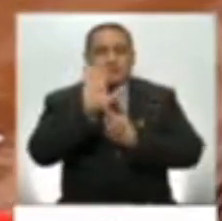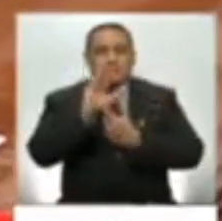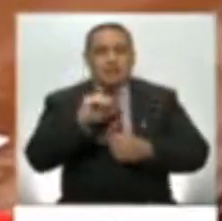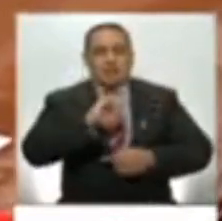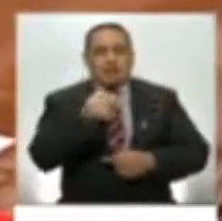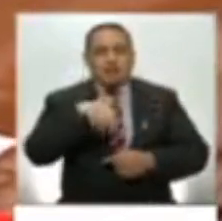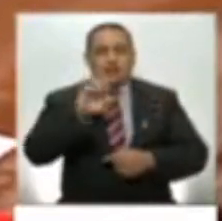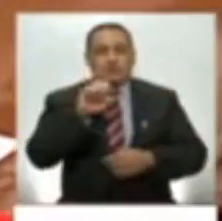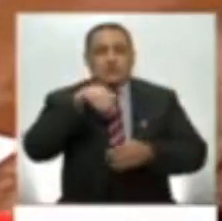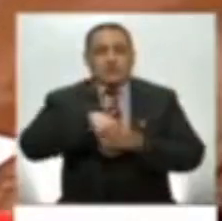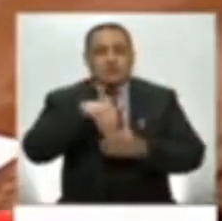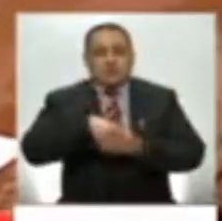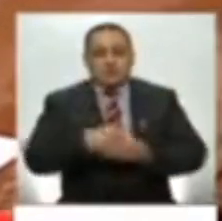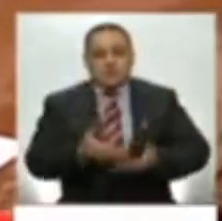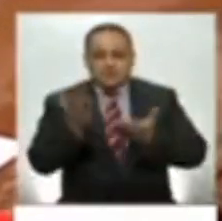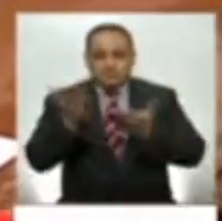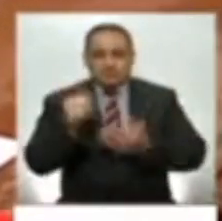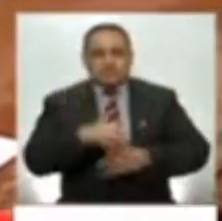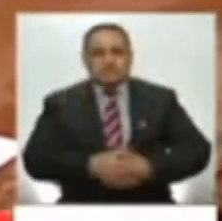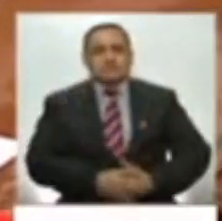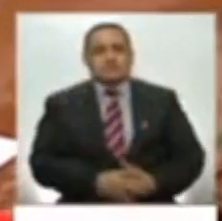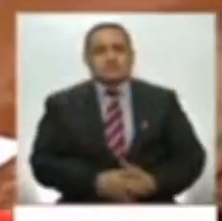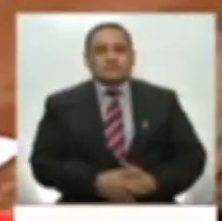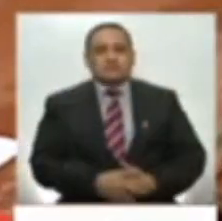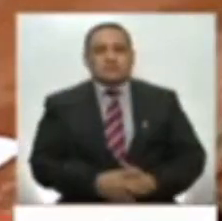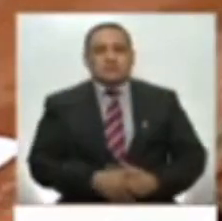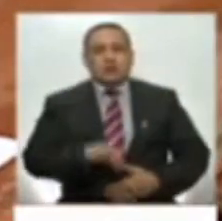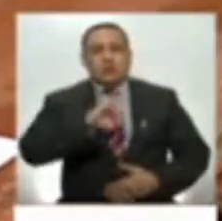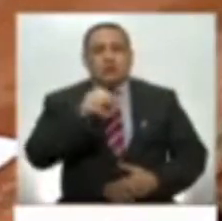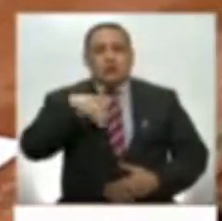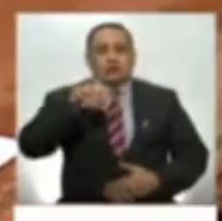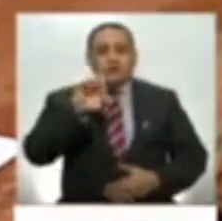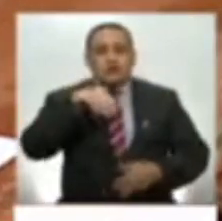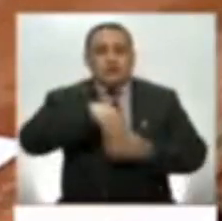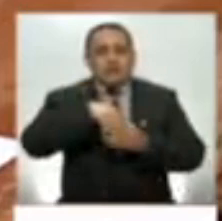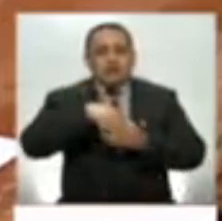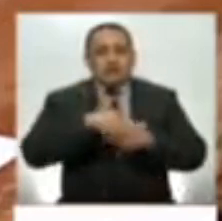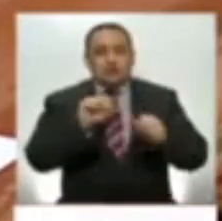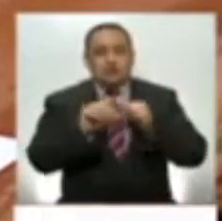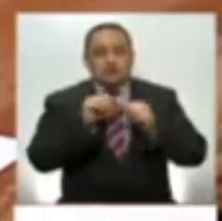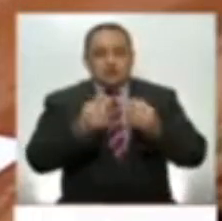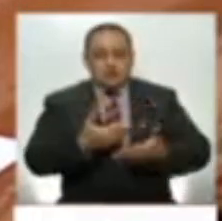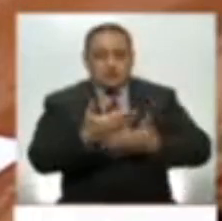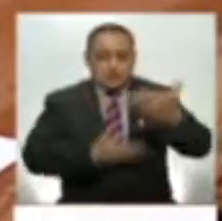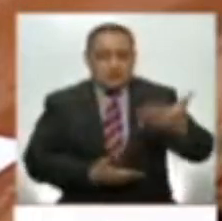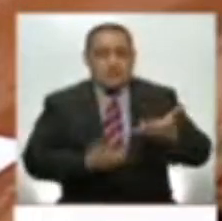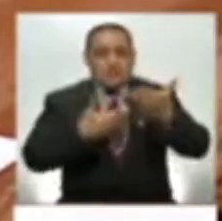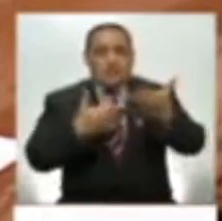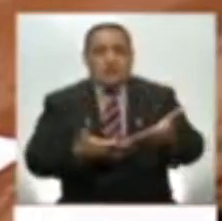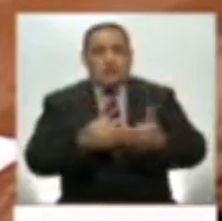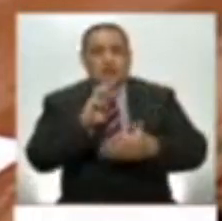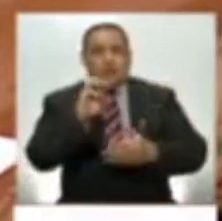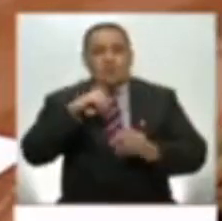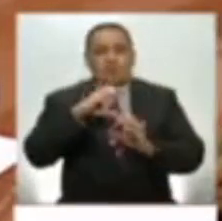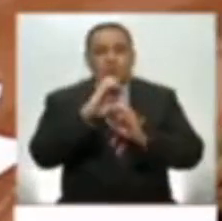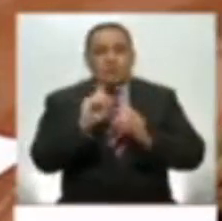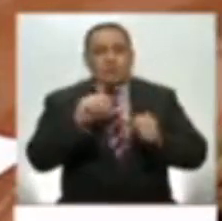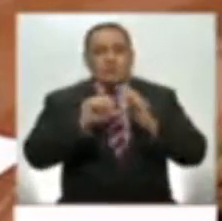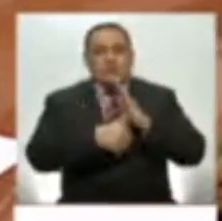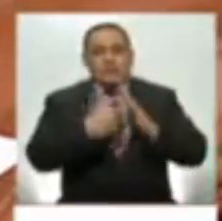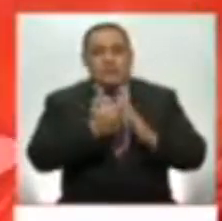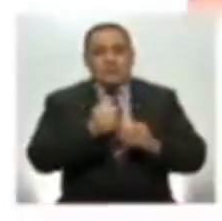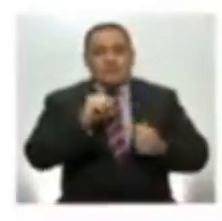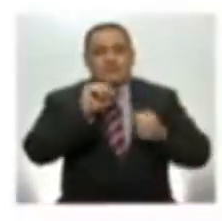Jurado Nacional de Elecciones. Señor relator. Jurado Nacional de Elecciones, credencial otorgada a Enrique Wong Pujada, DNI